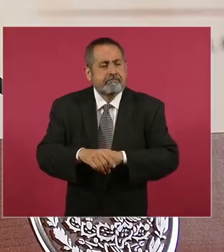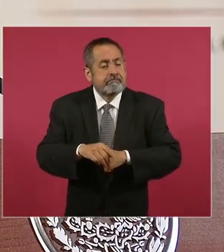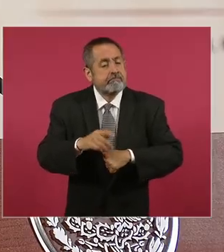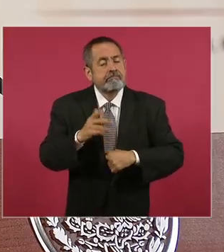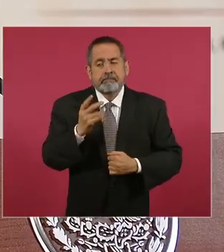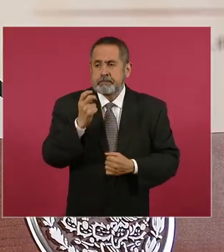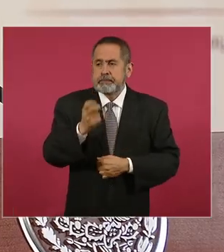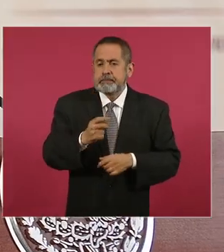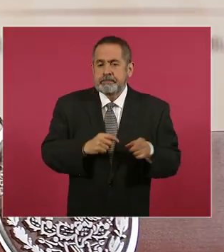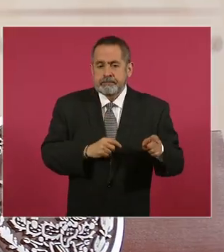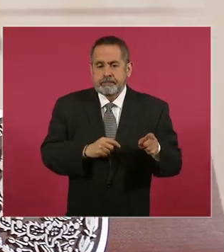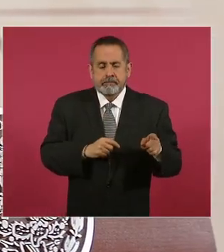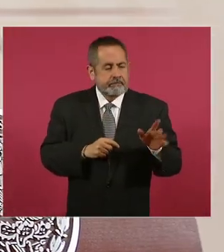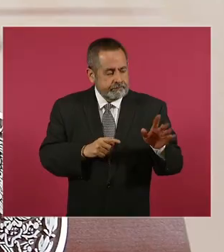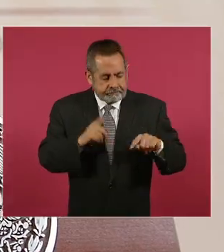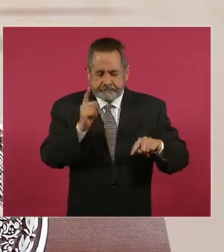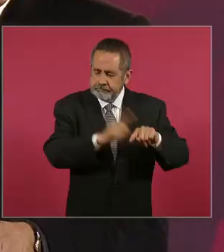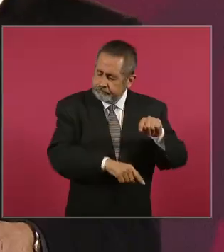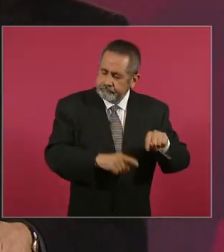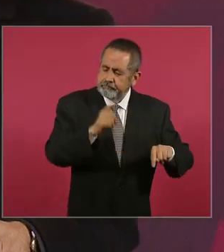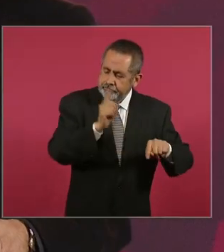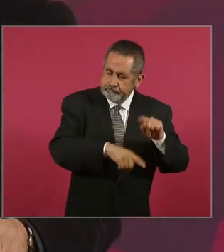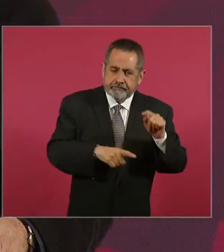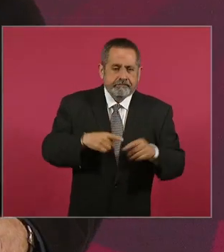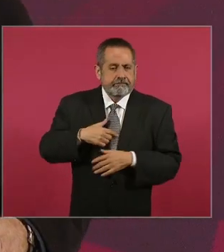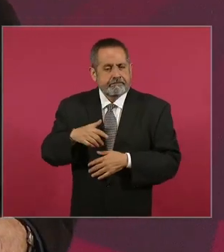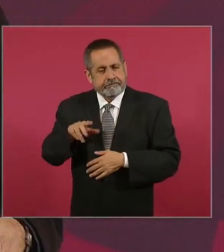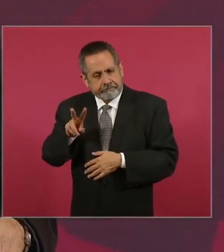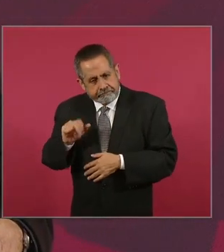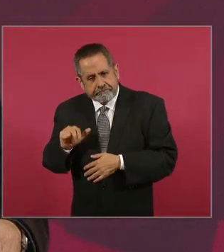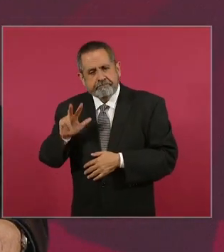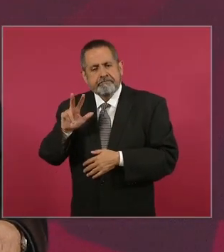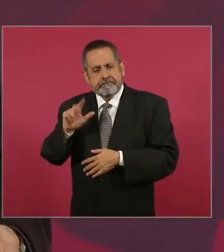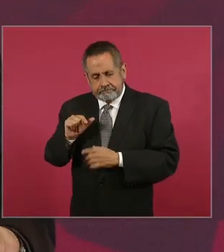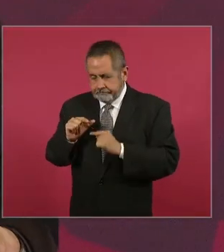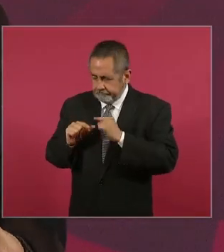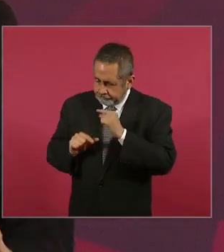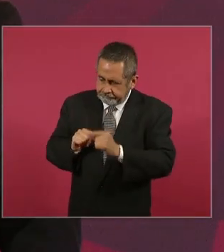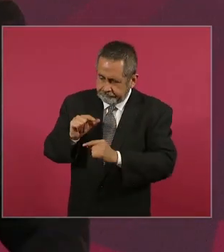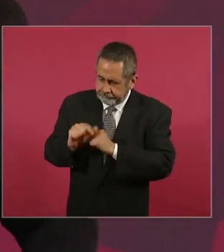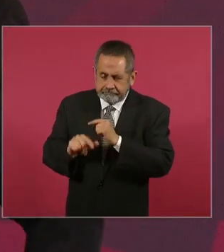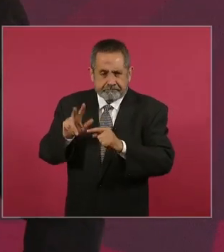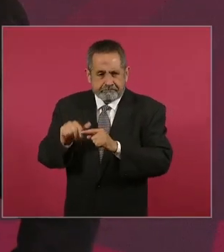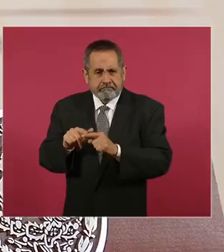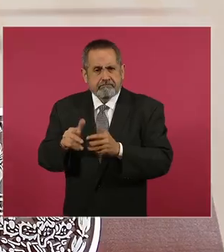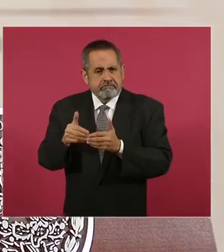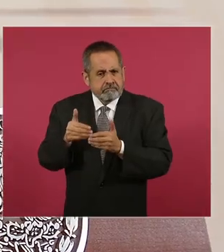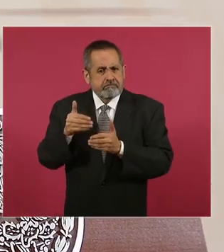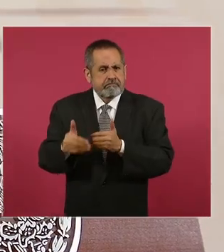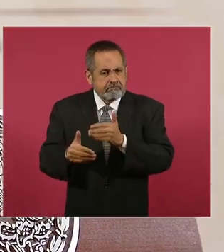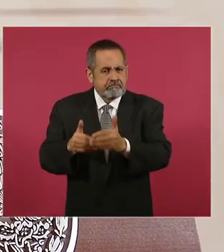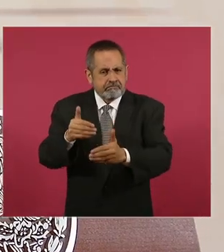Entonces, ahí vamos, batallando poco a poco, pero se va avanzando.